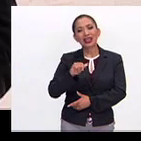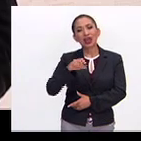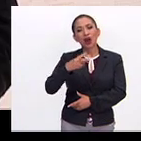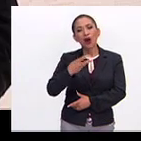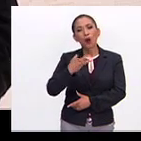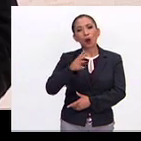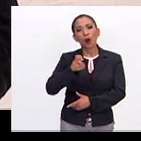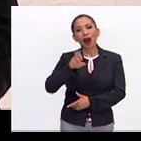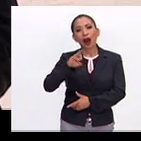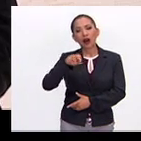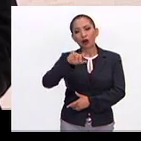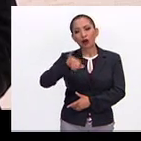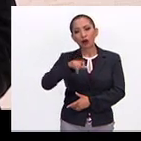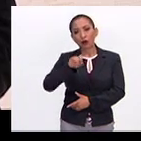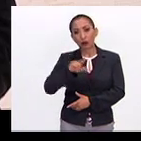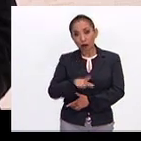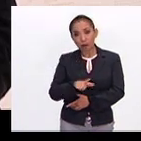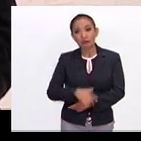es?